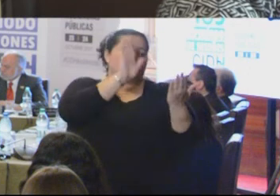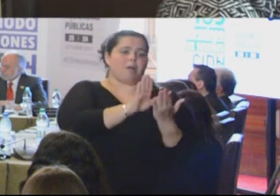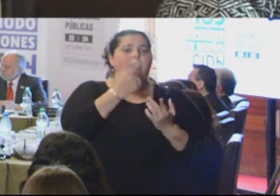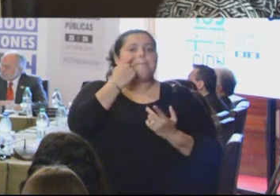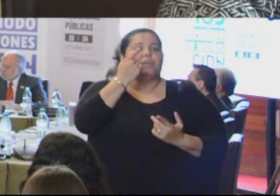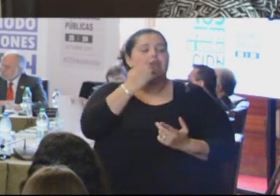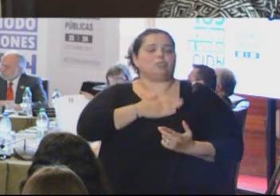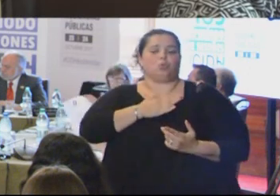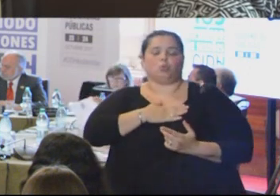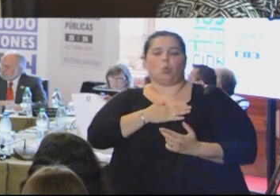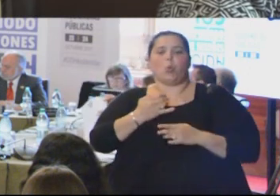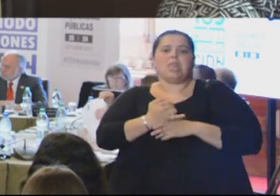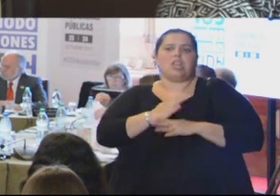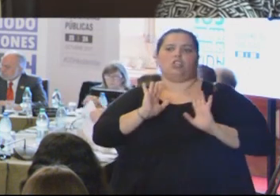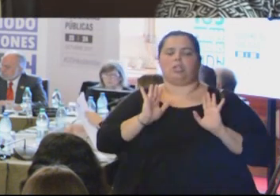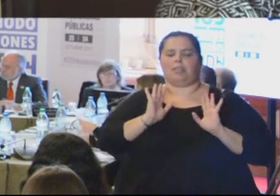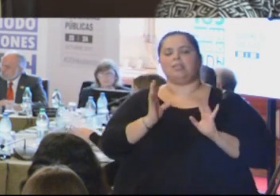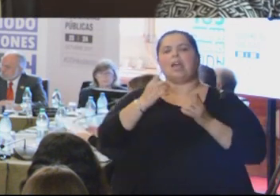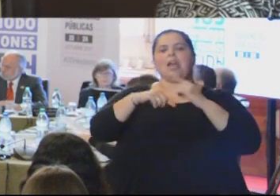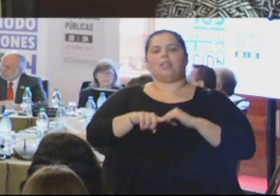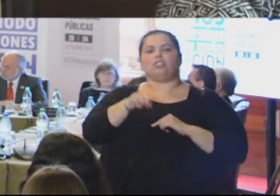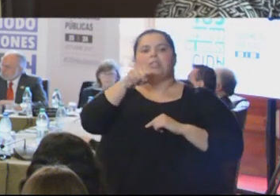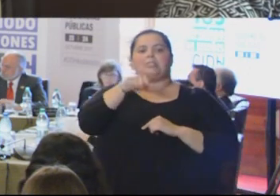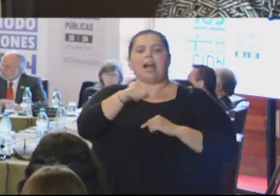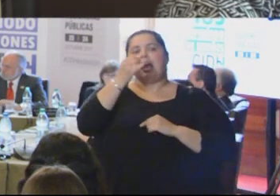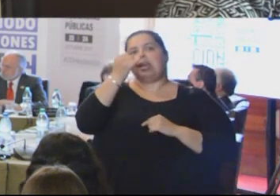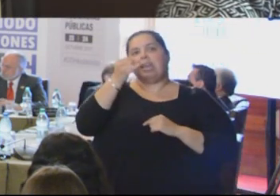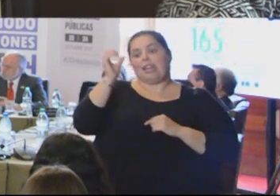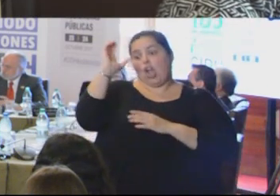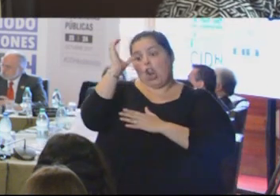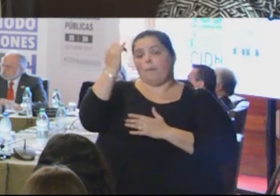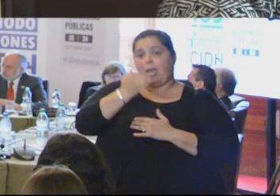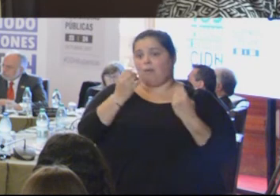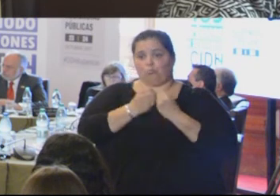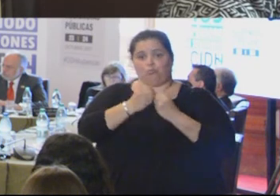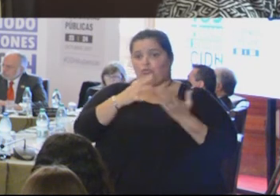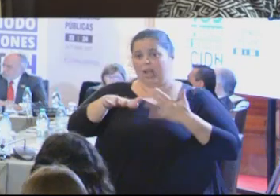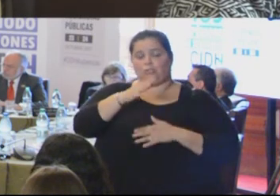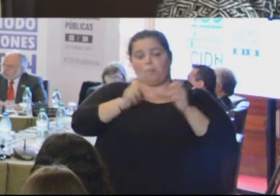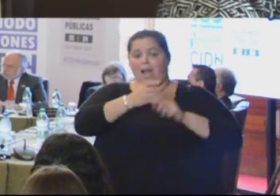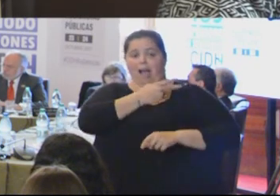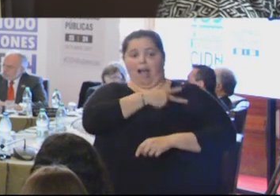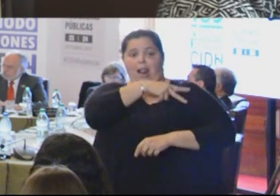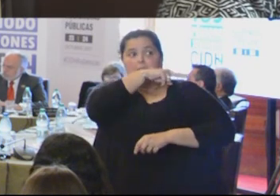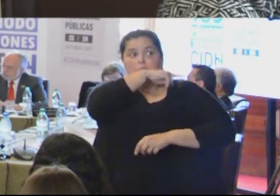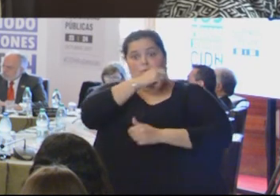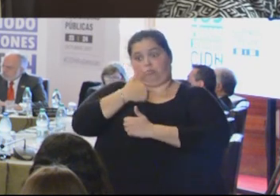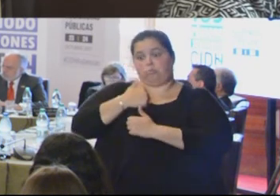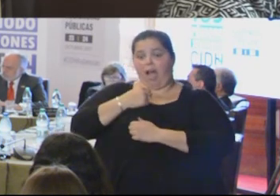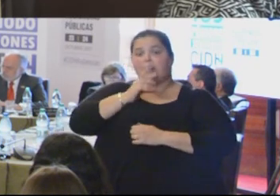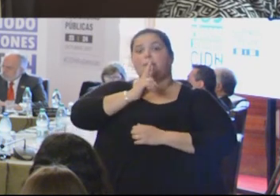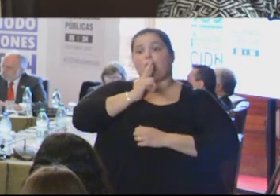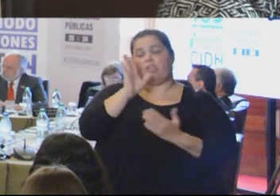retroceso inmenso dado que son contados los casos en colombia' en que altos mandos se han respondido ante la justicia frente a estas preocupaciones